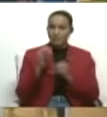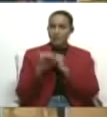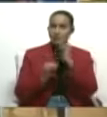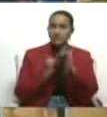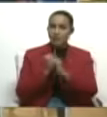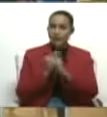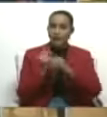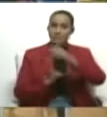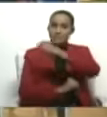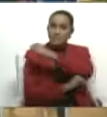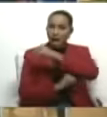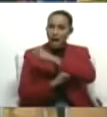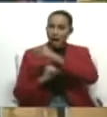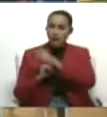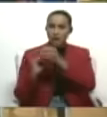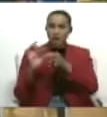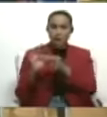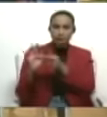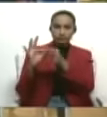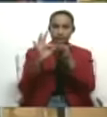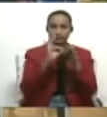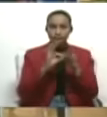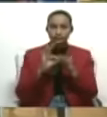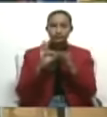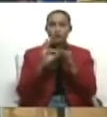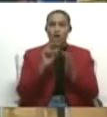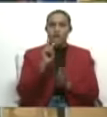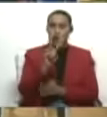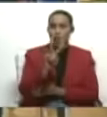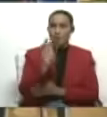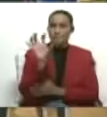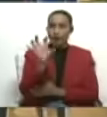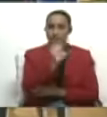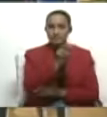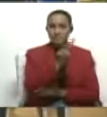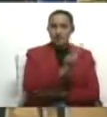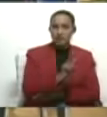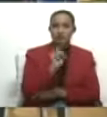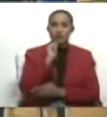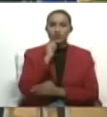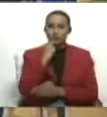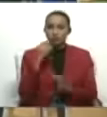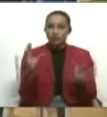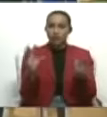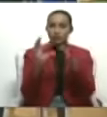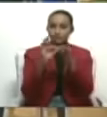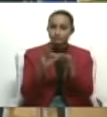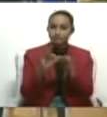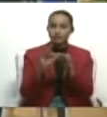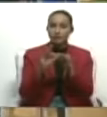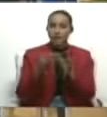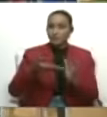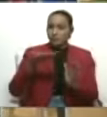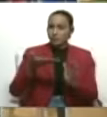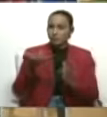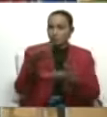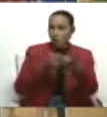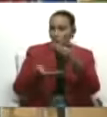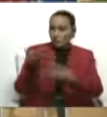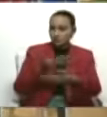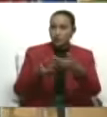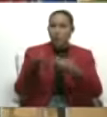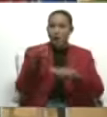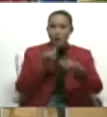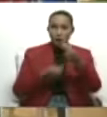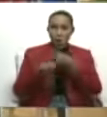lazos de amistad entre nuestros pueblos. Otorgamos gran importancia a ampliación de la cooperación económica y comercial,